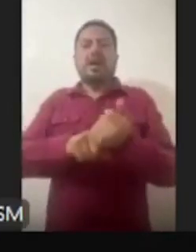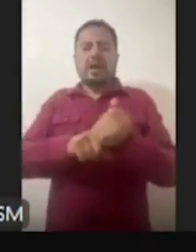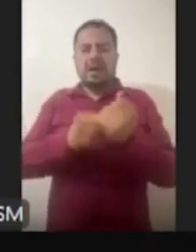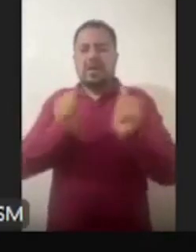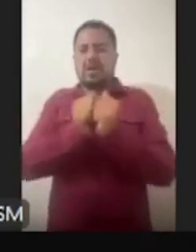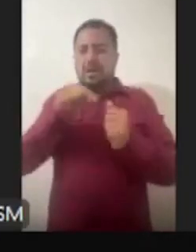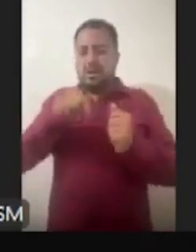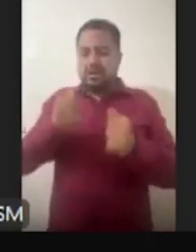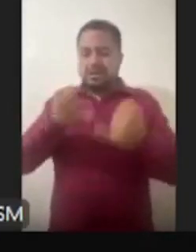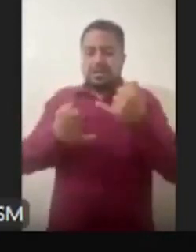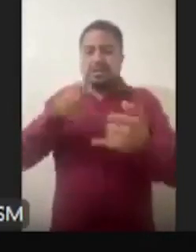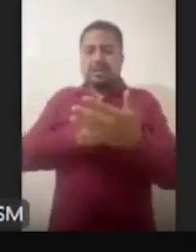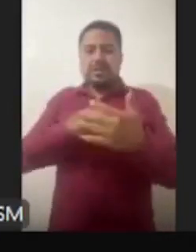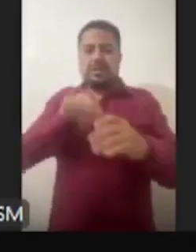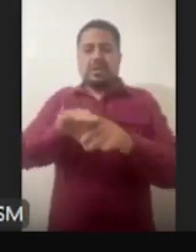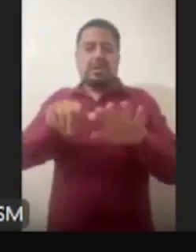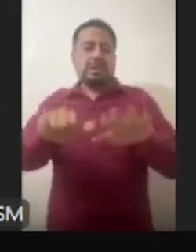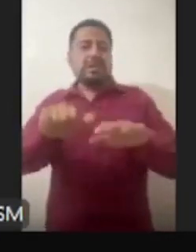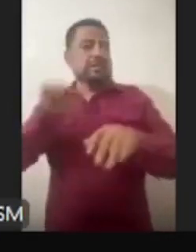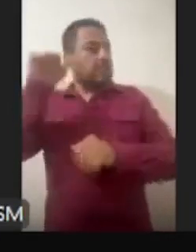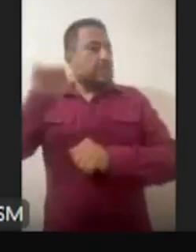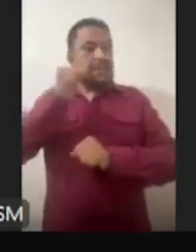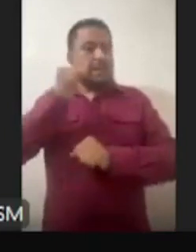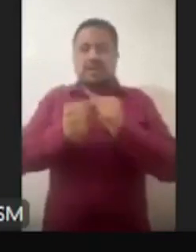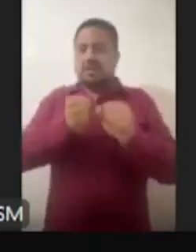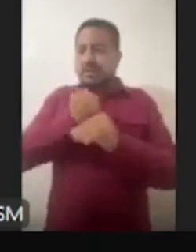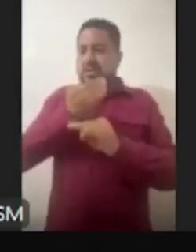este año en el expediente TE/RAP